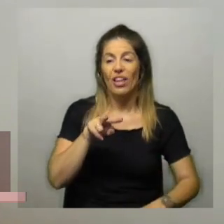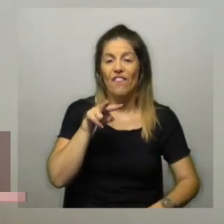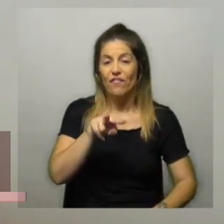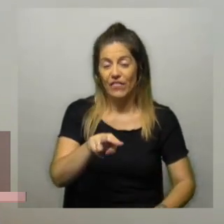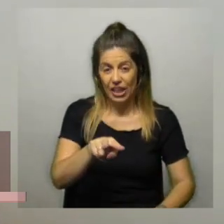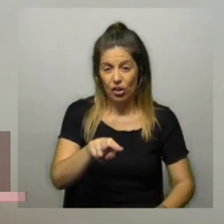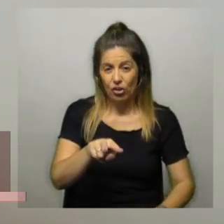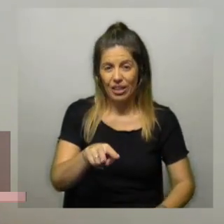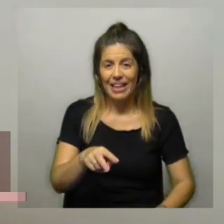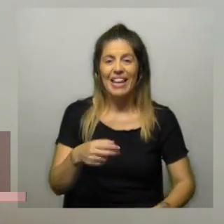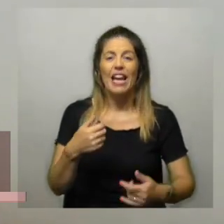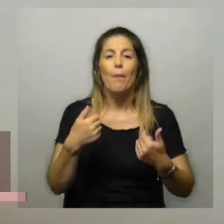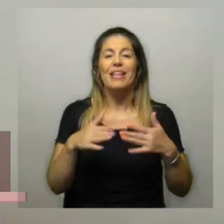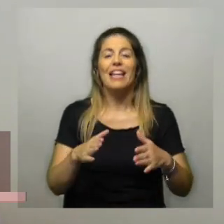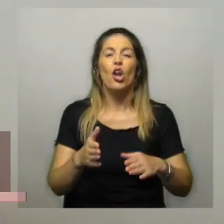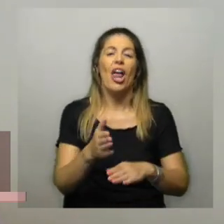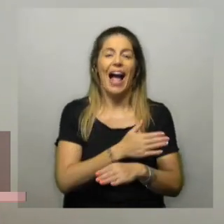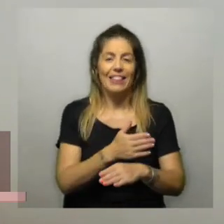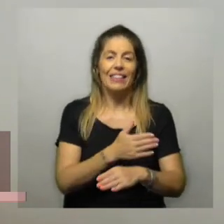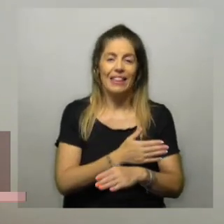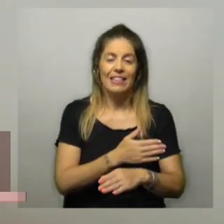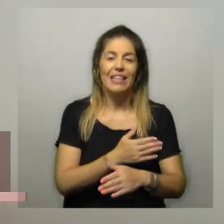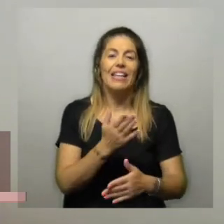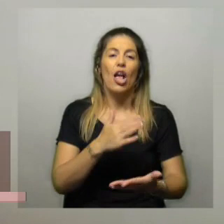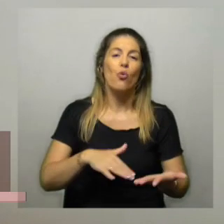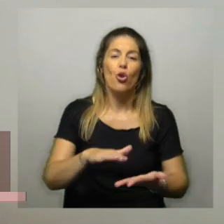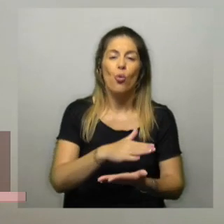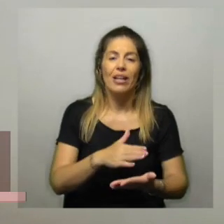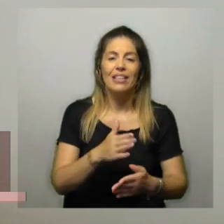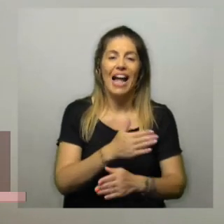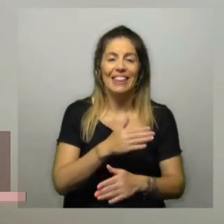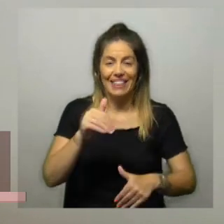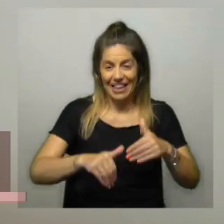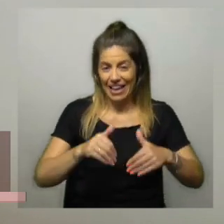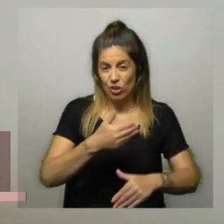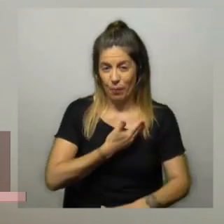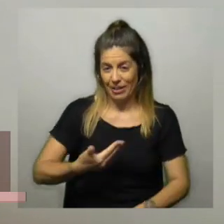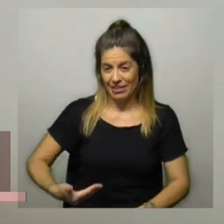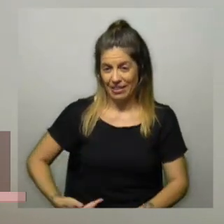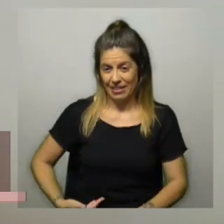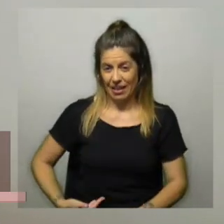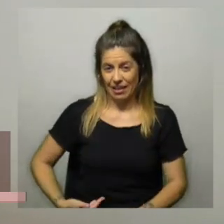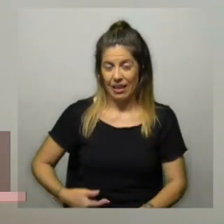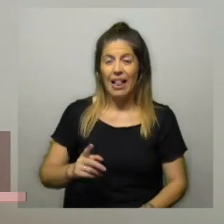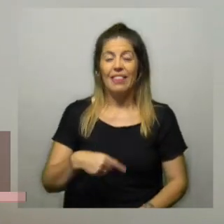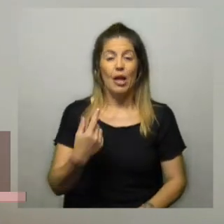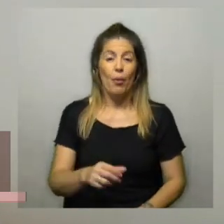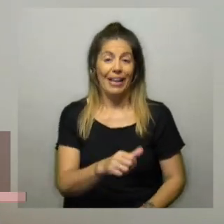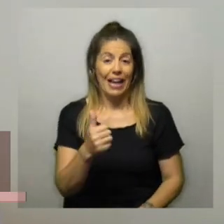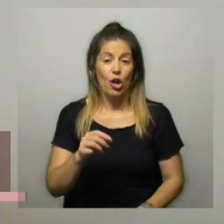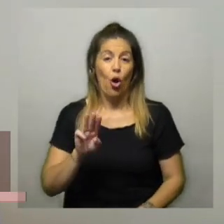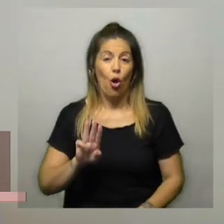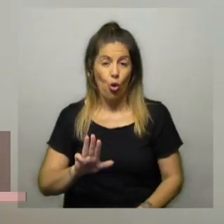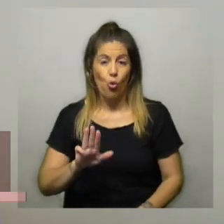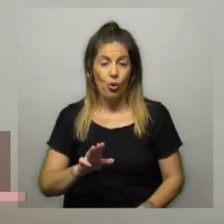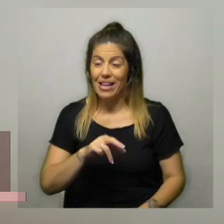está desde antes, inclusive casi que en algunos lugares de la elección presidencial, no obstante, después de que gane el presidente Lula,